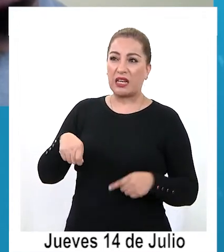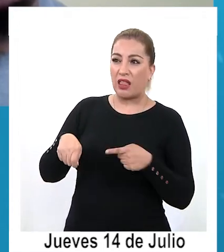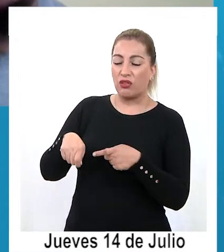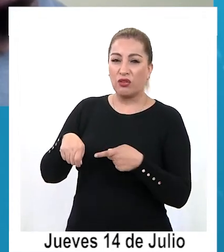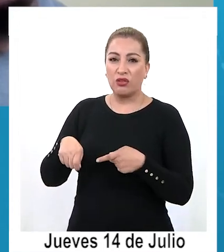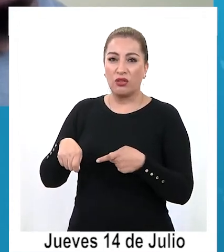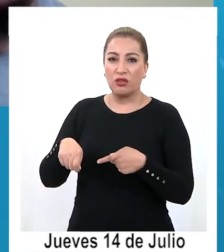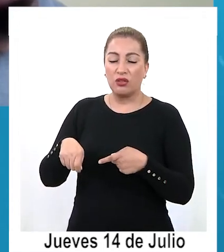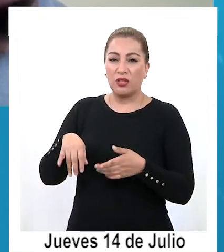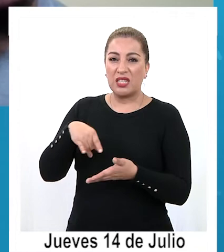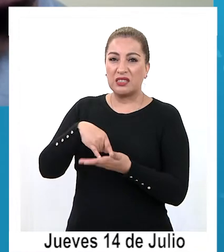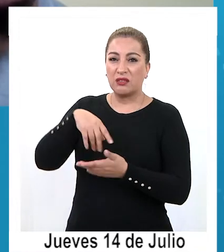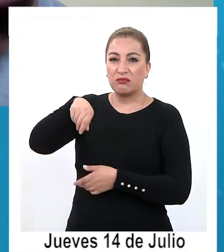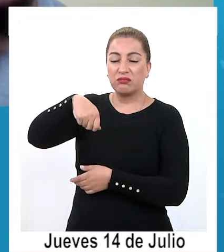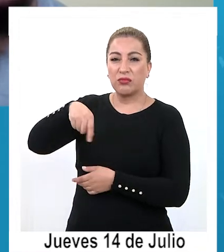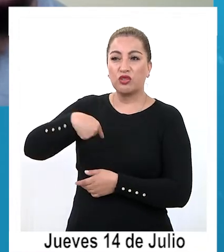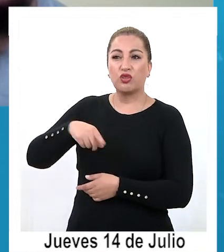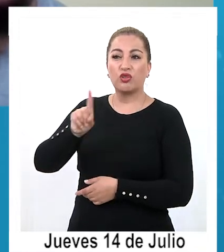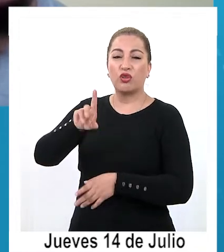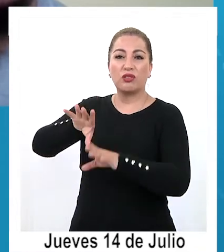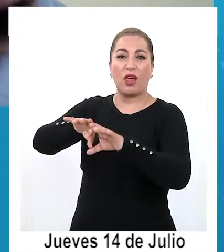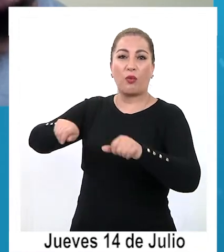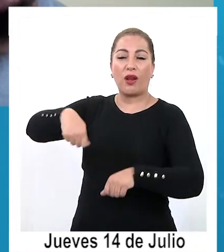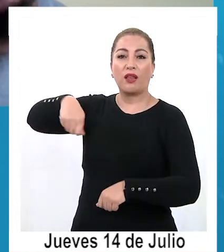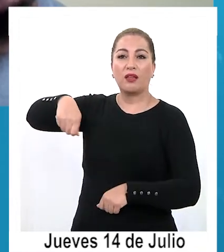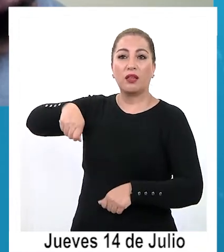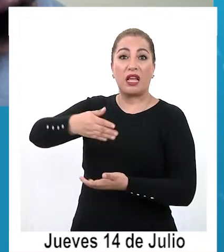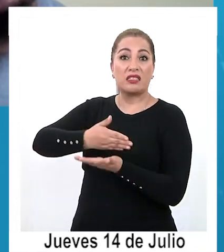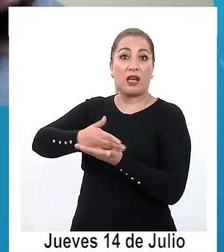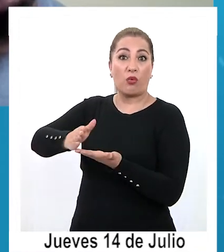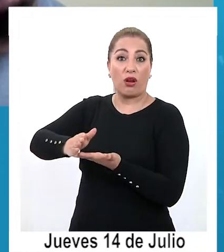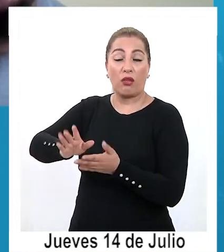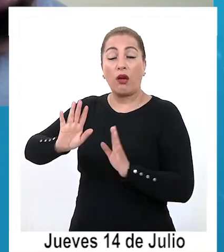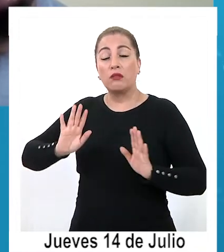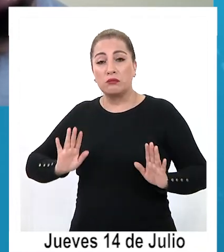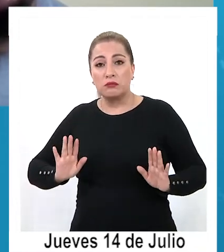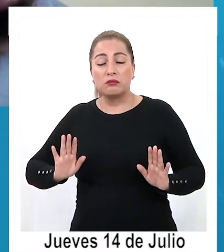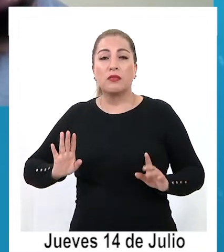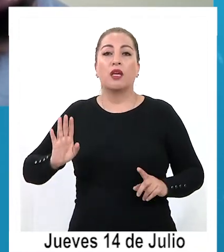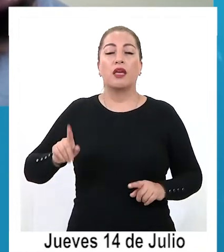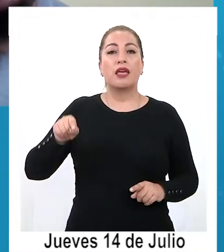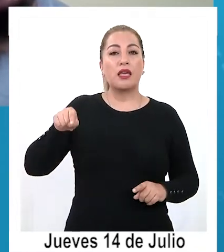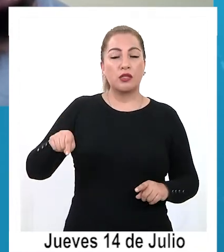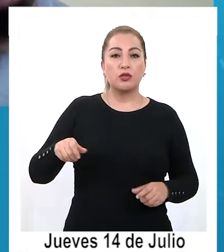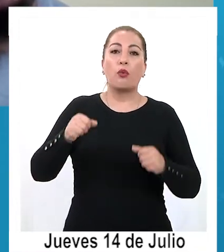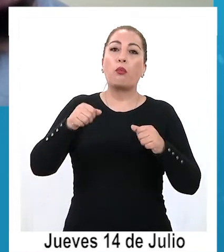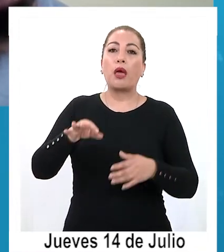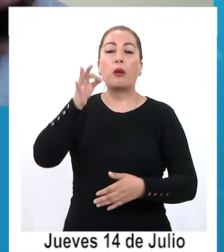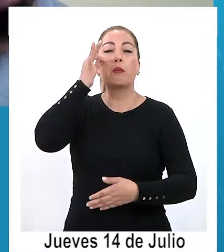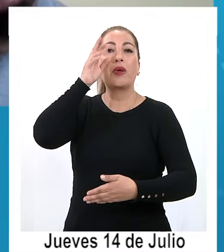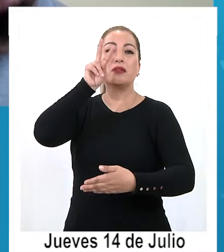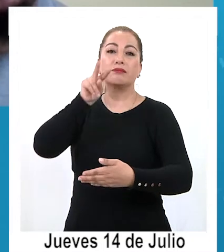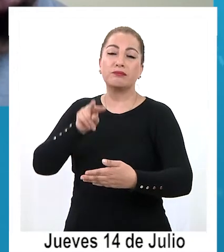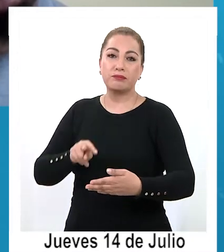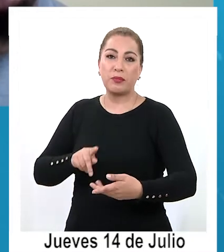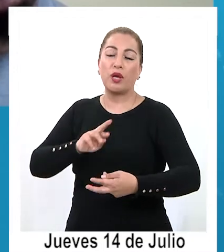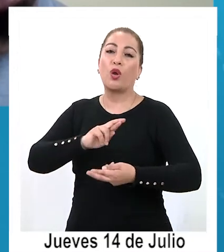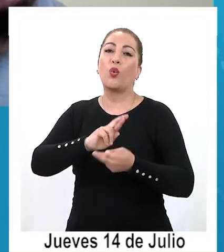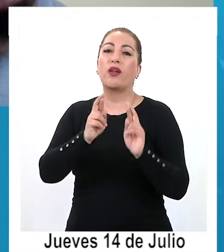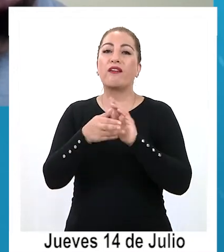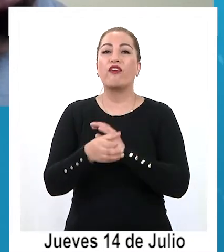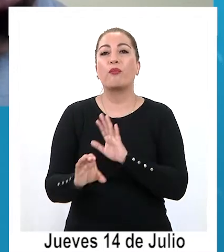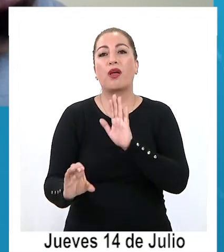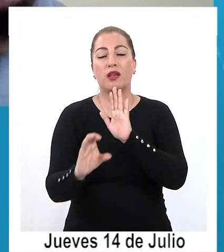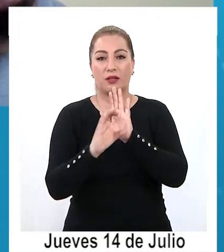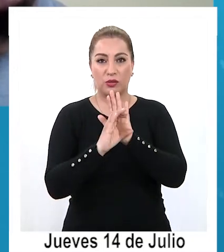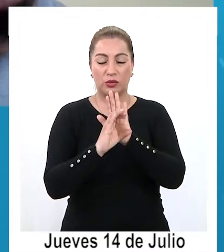yo no estoy de acuerdo que el Senado deba eliminarse, pero creo que eso puede revisarse vía reforma a la Constitución una